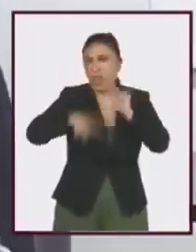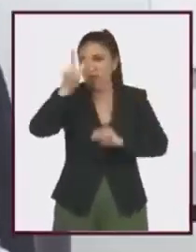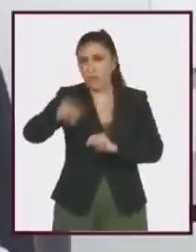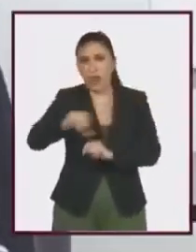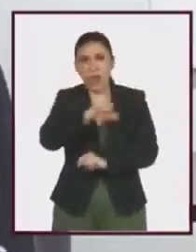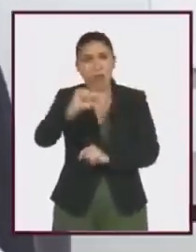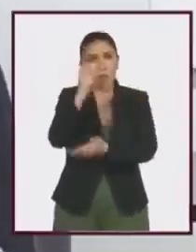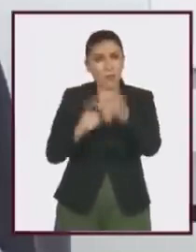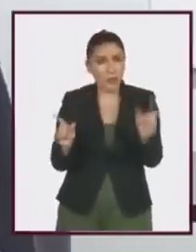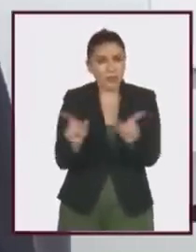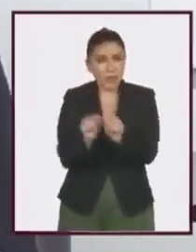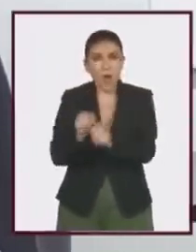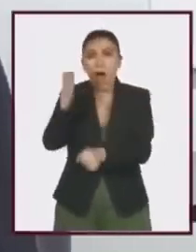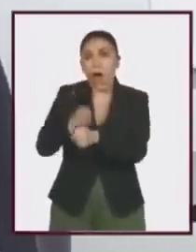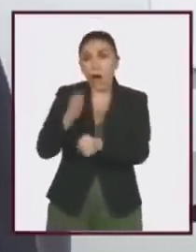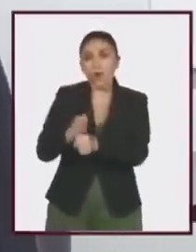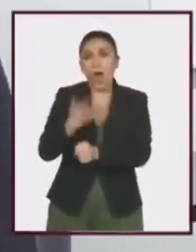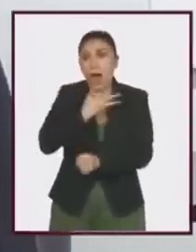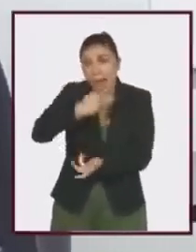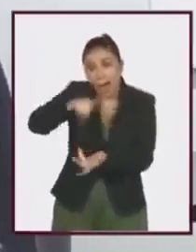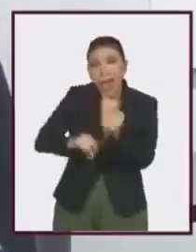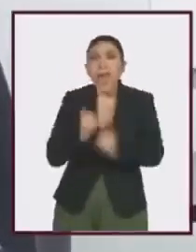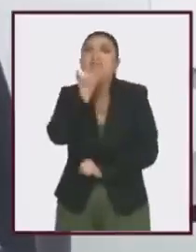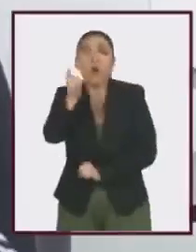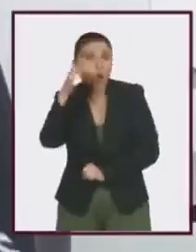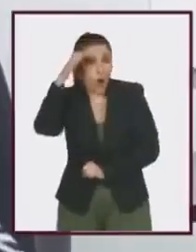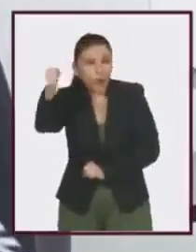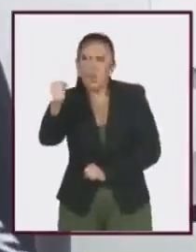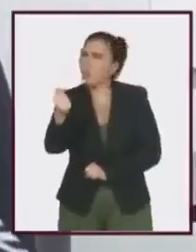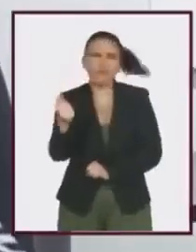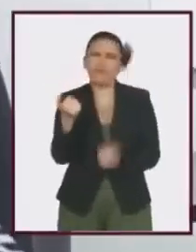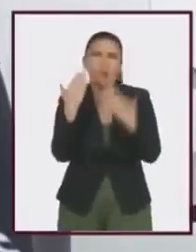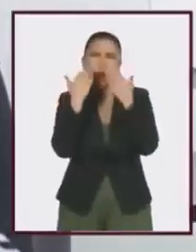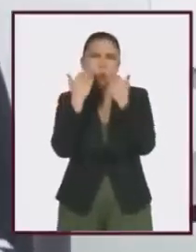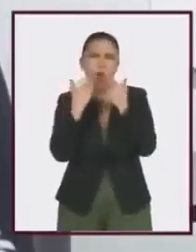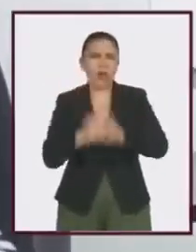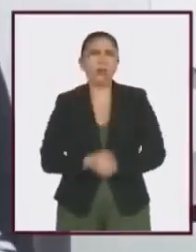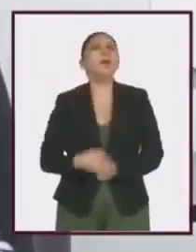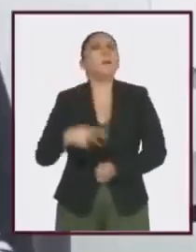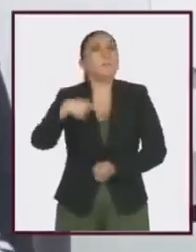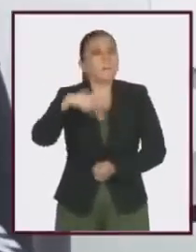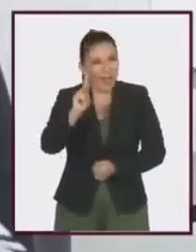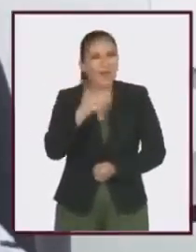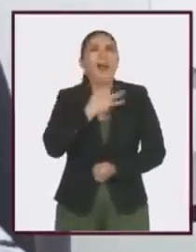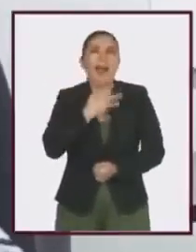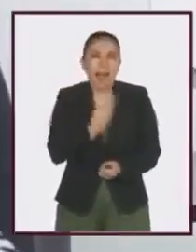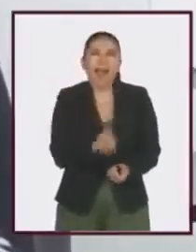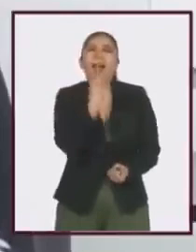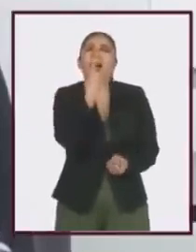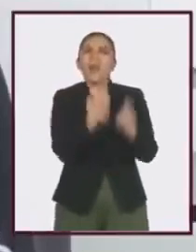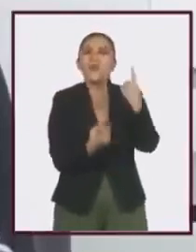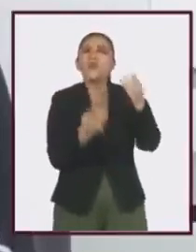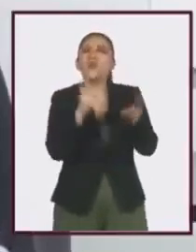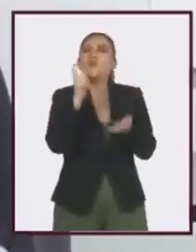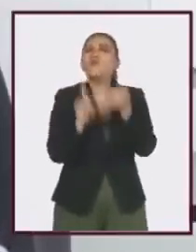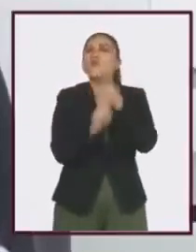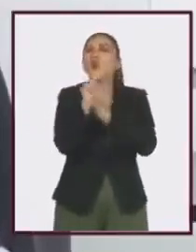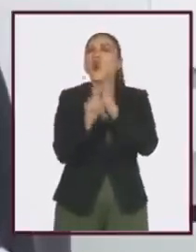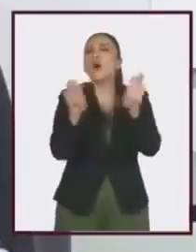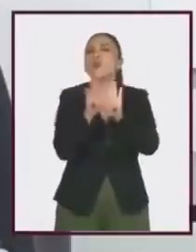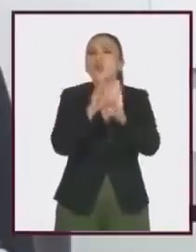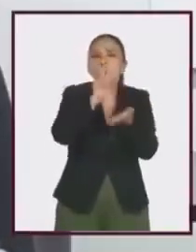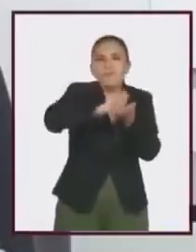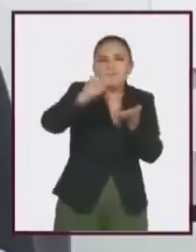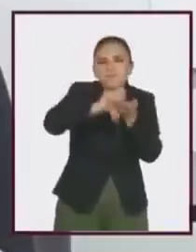sintéticos actualmente no hay errores conceptuales, pero sí problemas en la redacción, por ejemplo, de